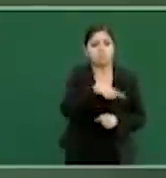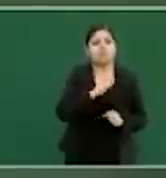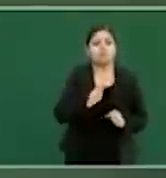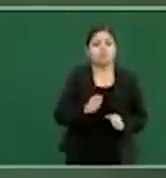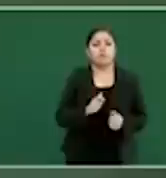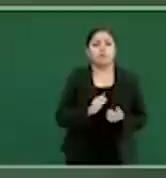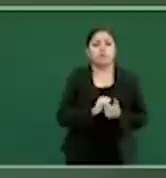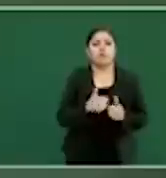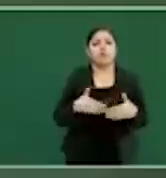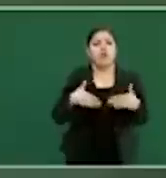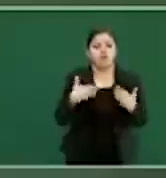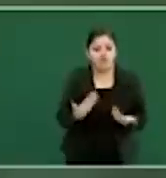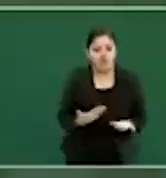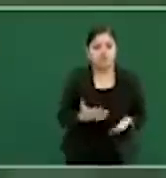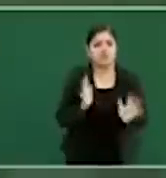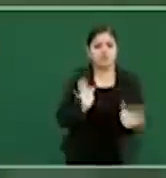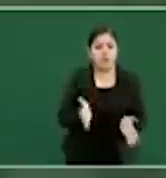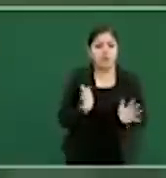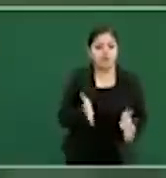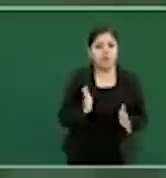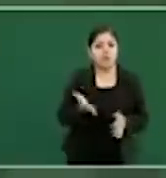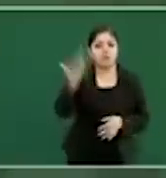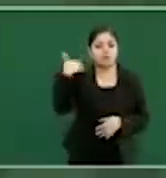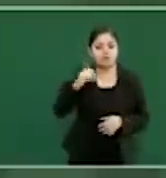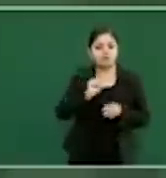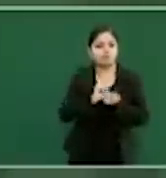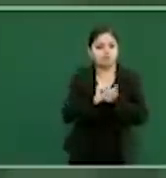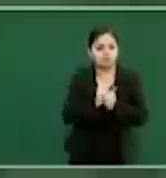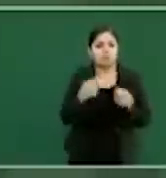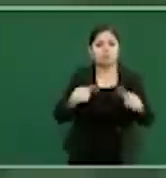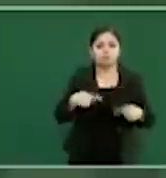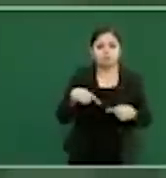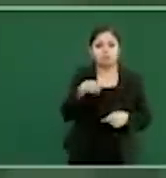se está manifestando como nunca,